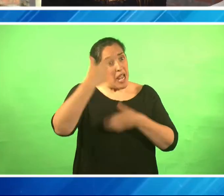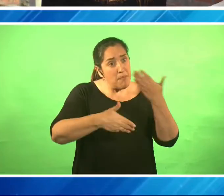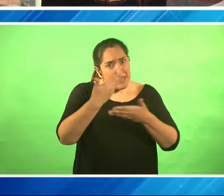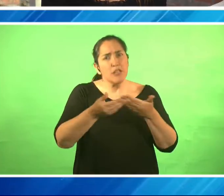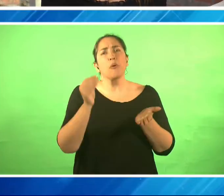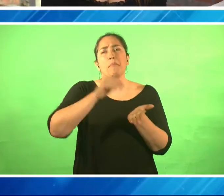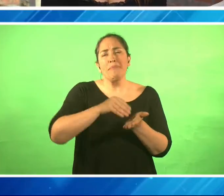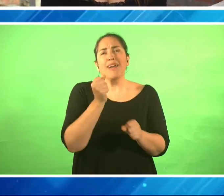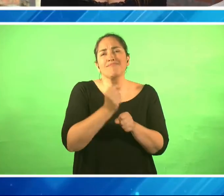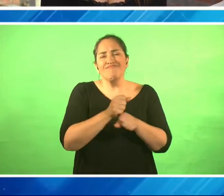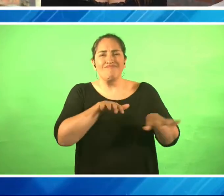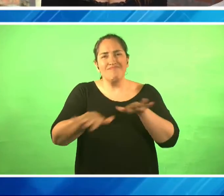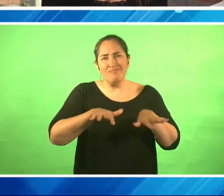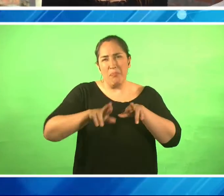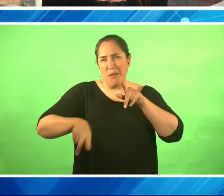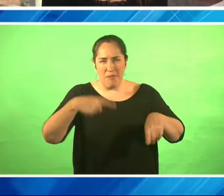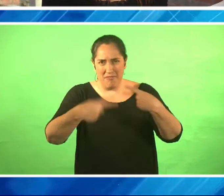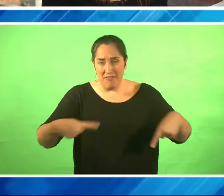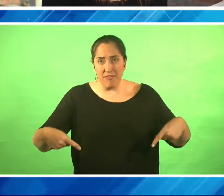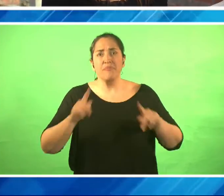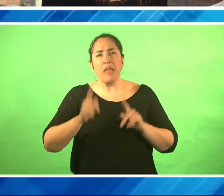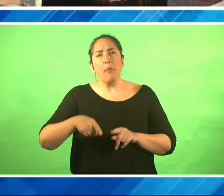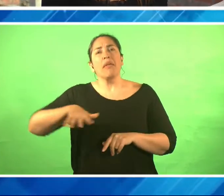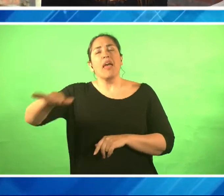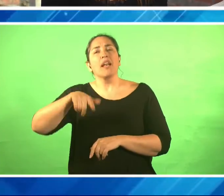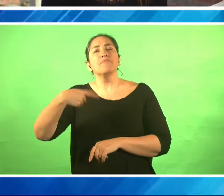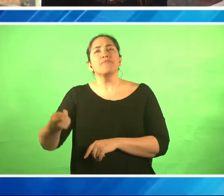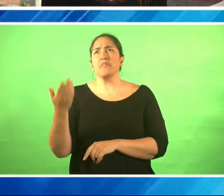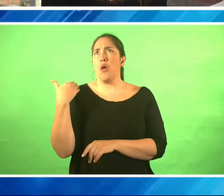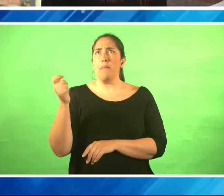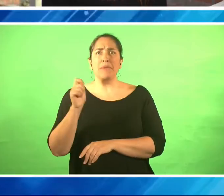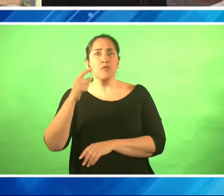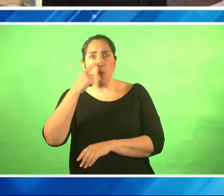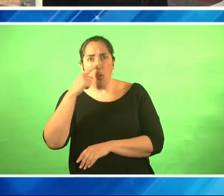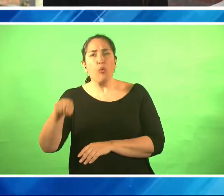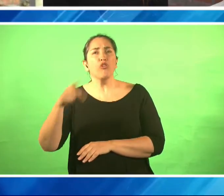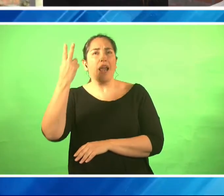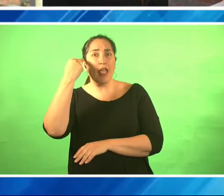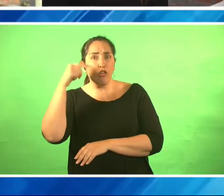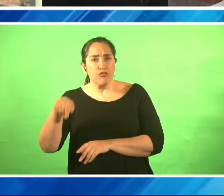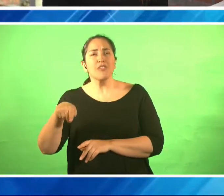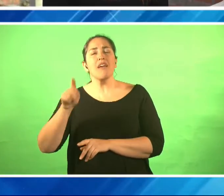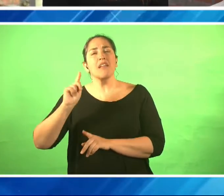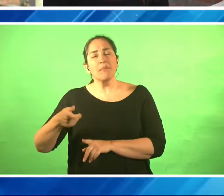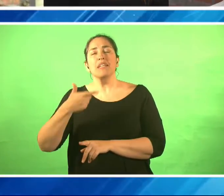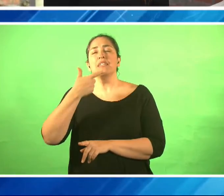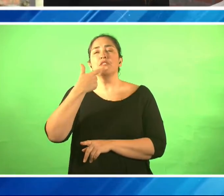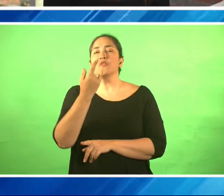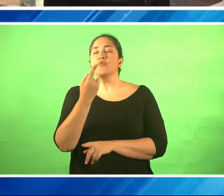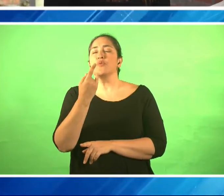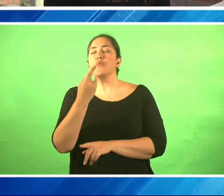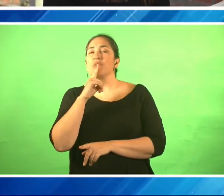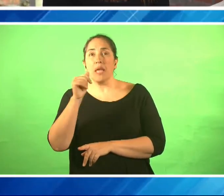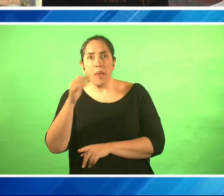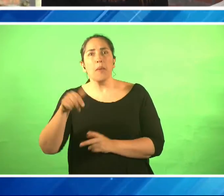que ahora voy a contar. Lo mismo sucedió en Necochea, alrededor de junio capacitamos junto a SADOC, SUTEBA, FED y